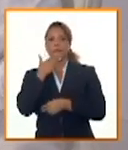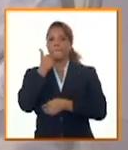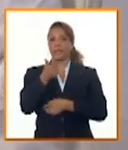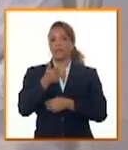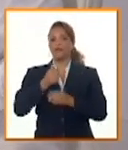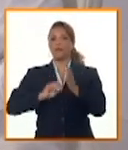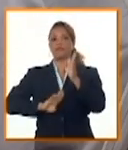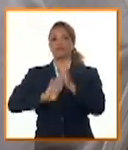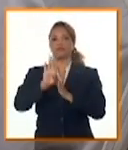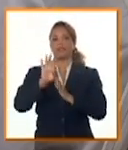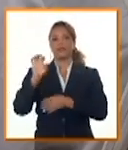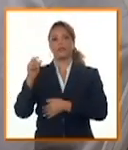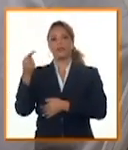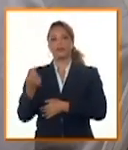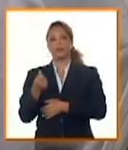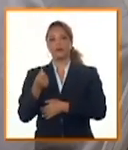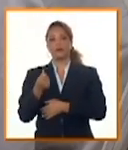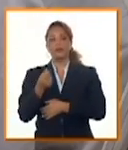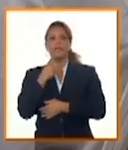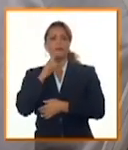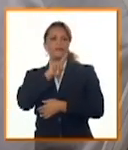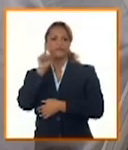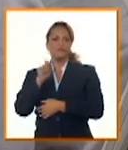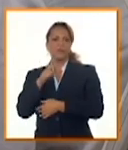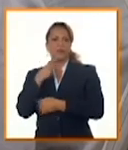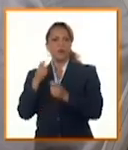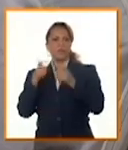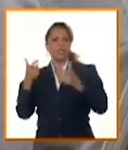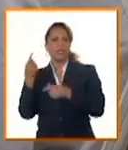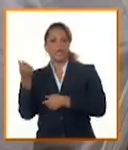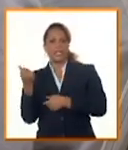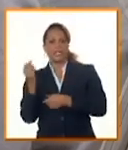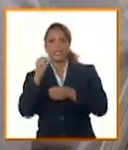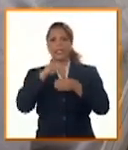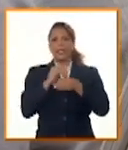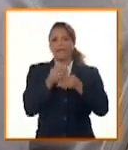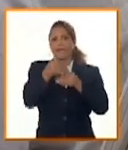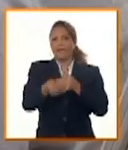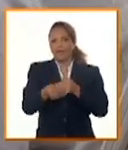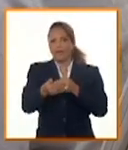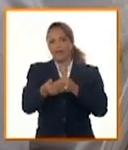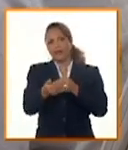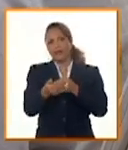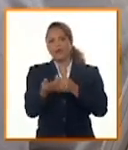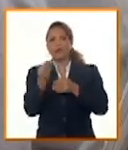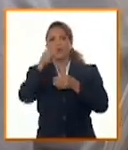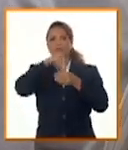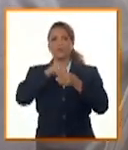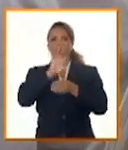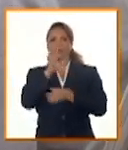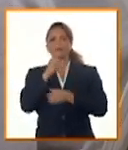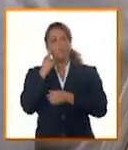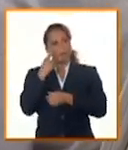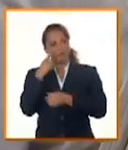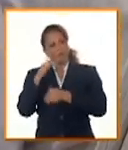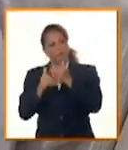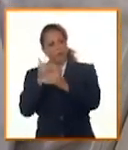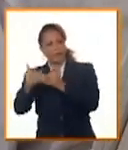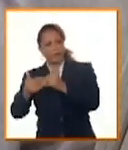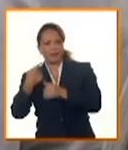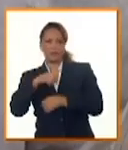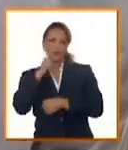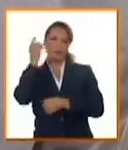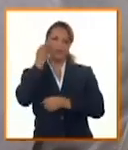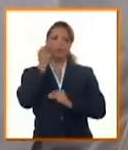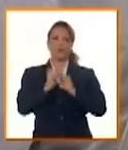y qué está pasando está creciendo el dinero que se queda fuera de la banca vamos a verlo más adelante porque creo que tenemos